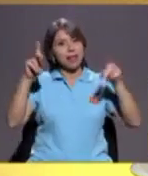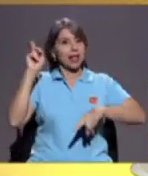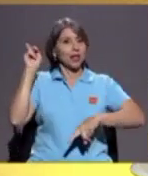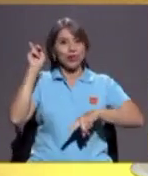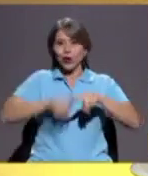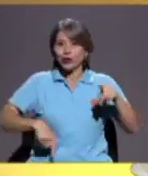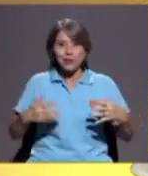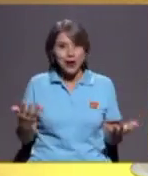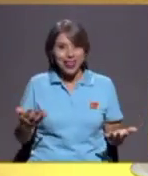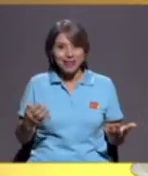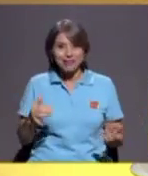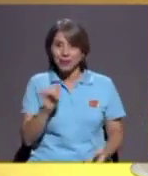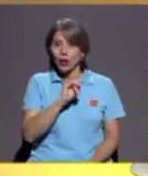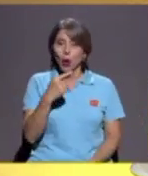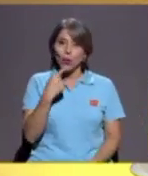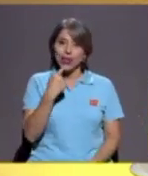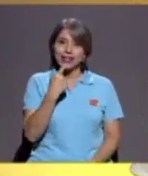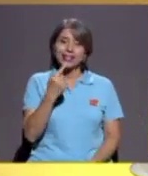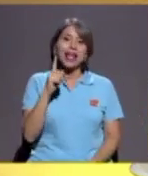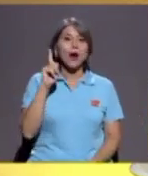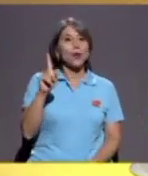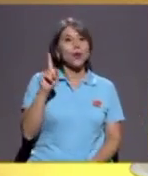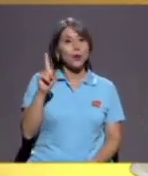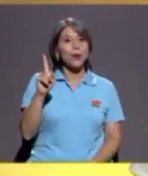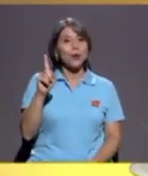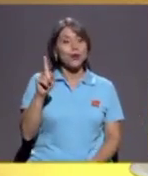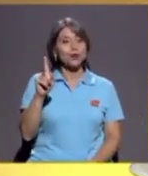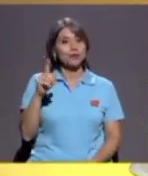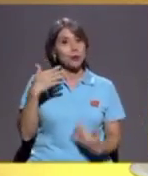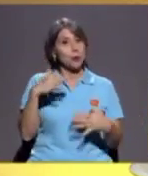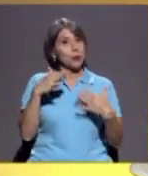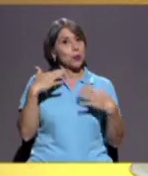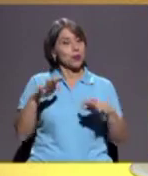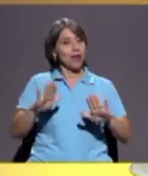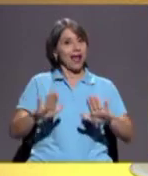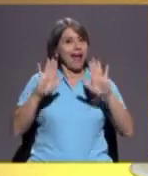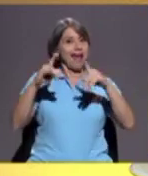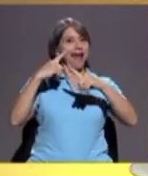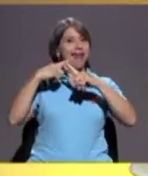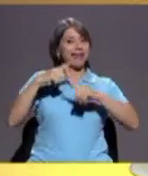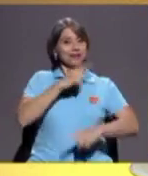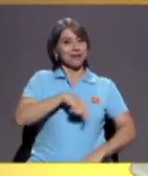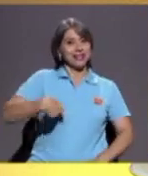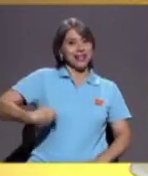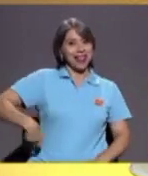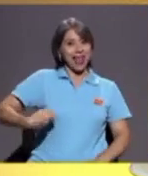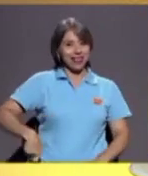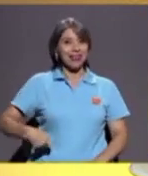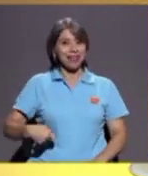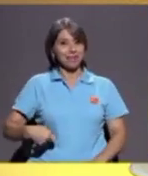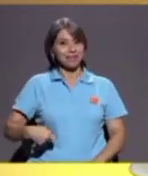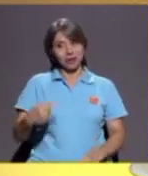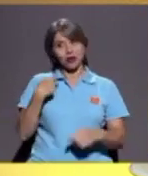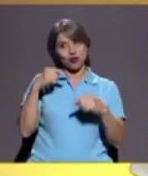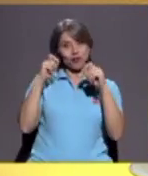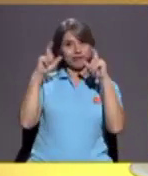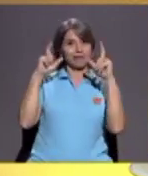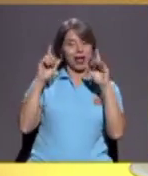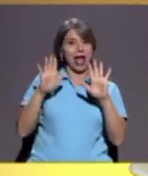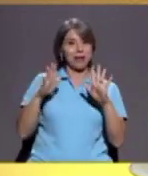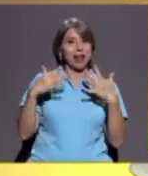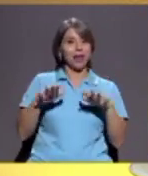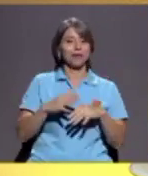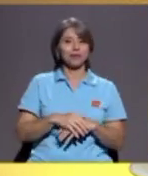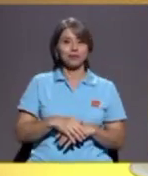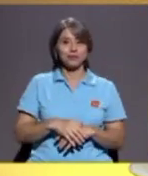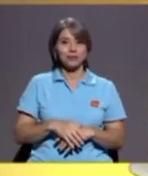como decía un admirado expresidente, admirado por mí,